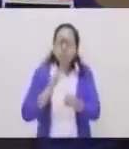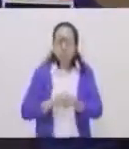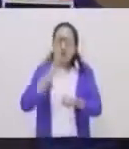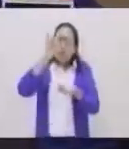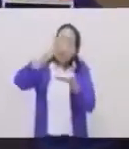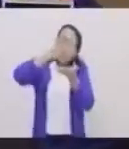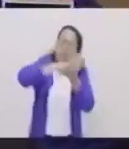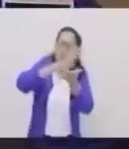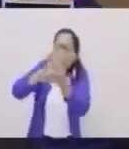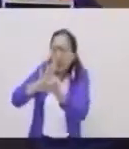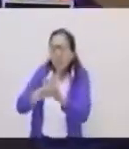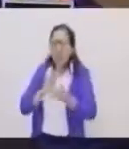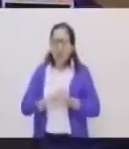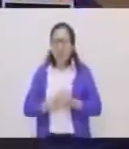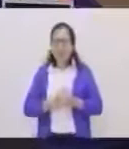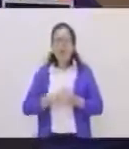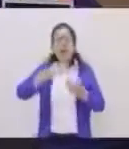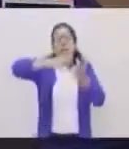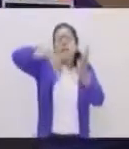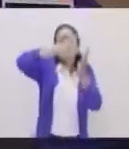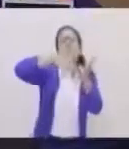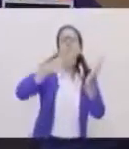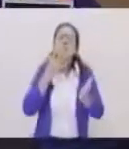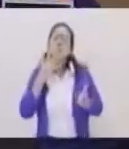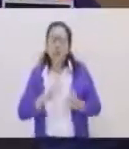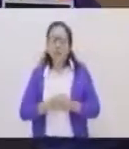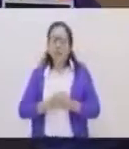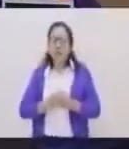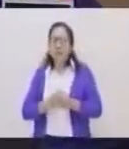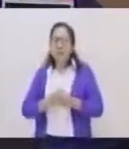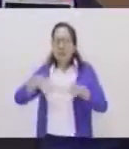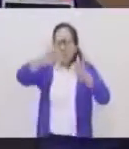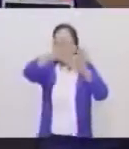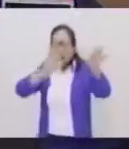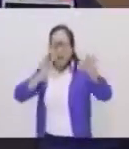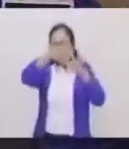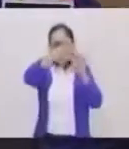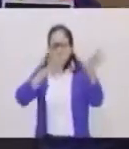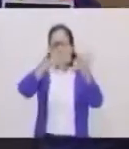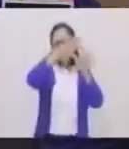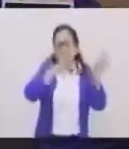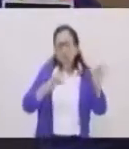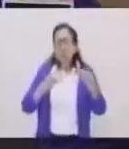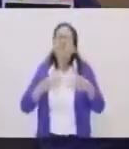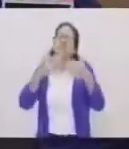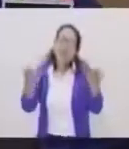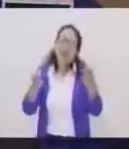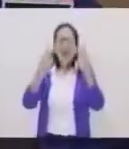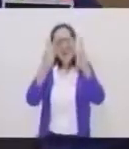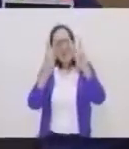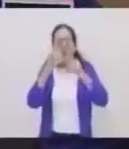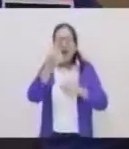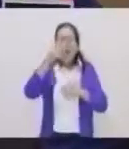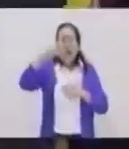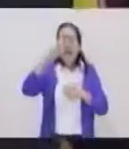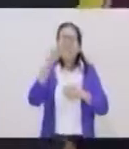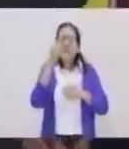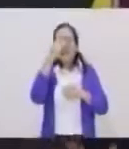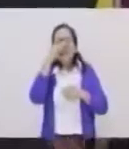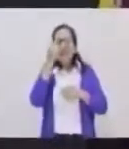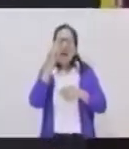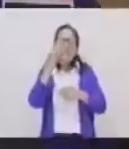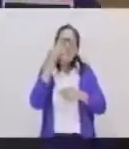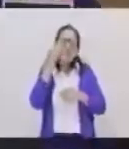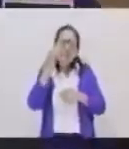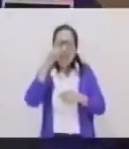a pegar, a pintar, a cortar y rasgar? Precisamente eso lo conocemos con el nombre de aprestamiento.